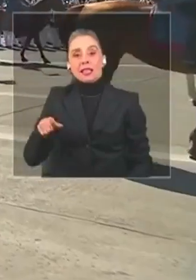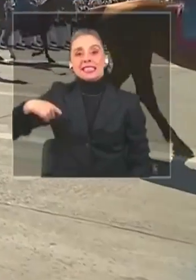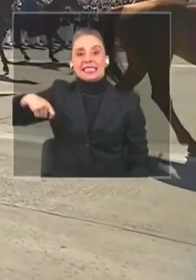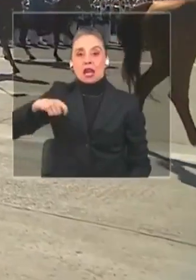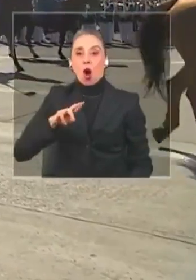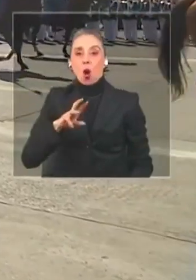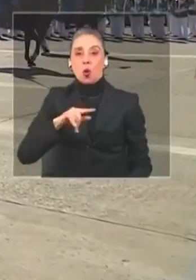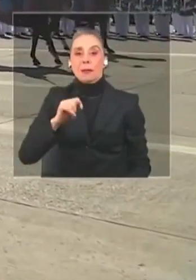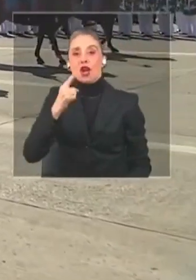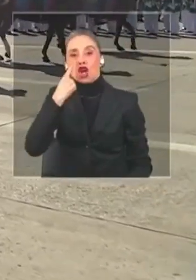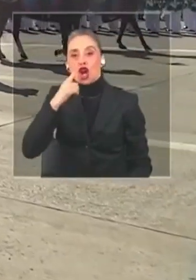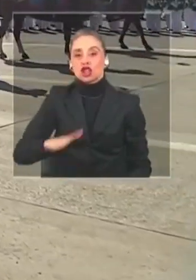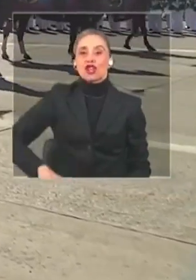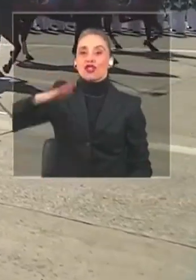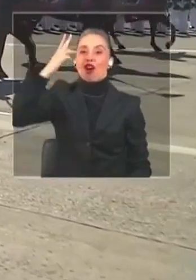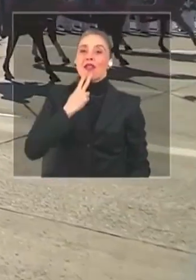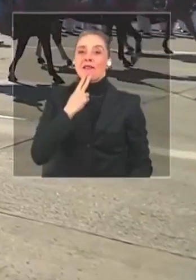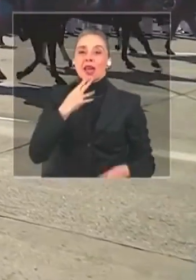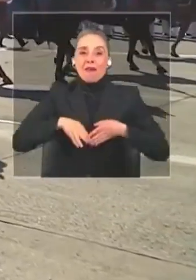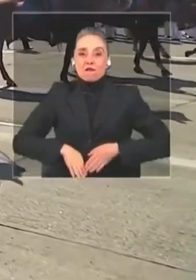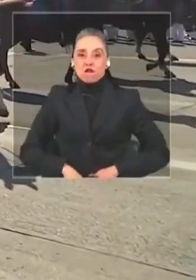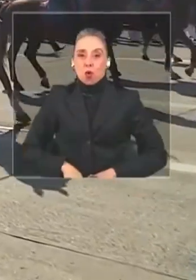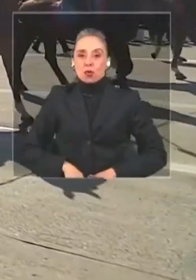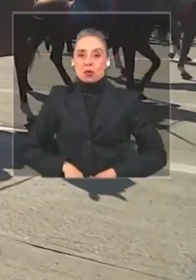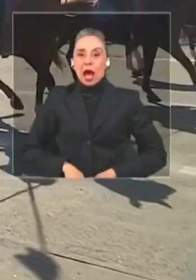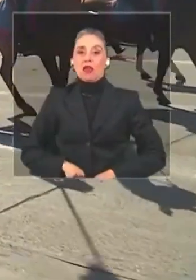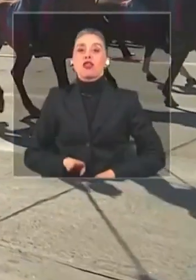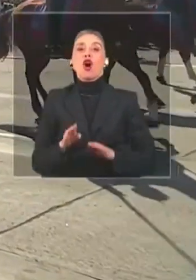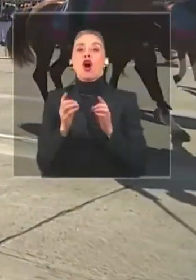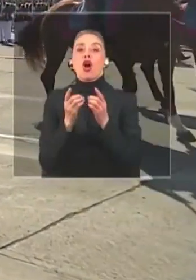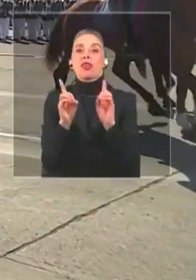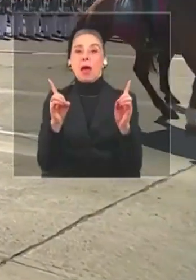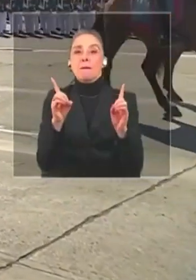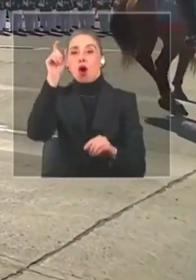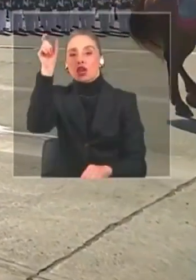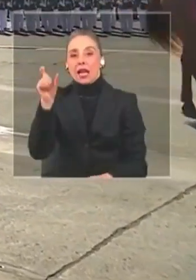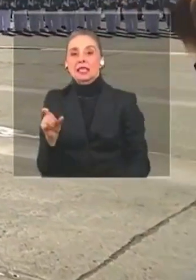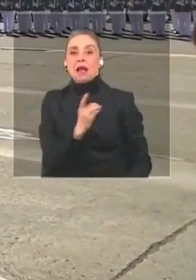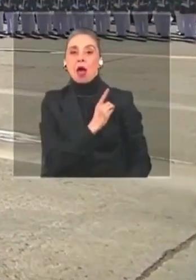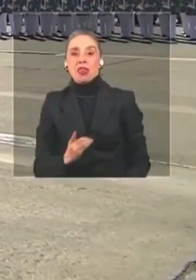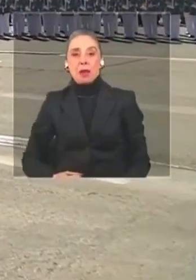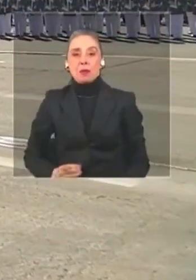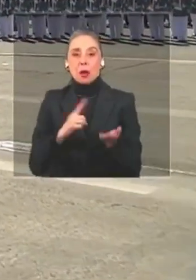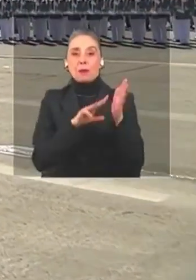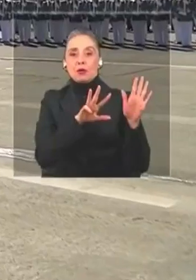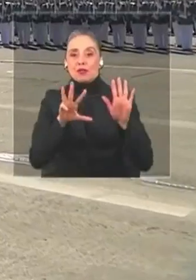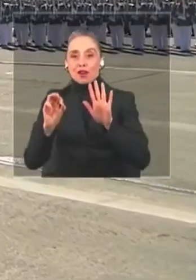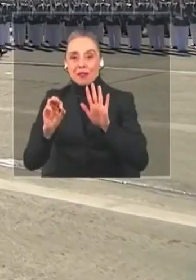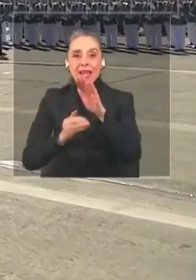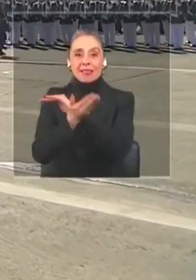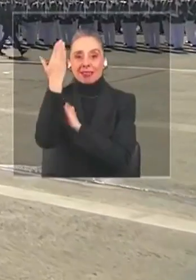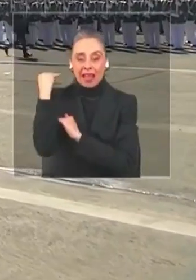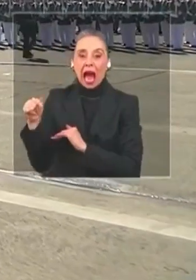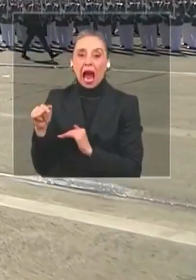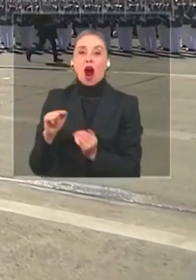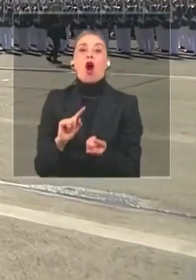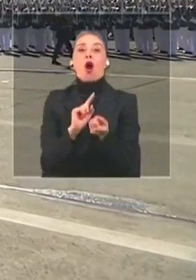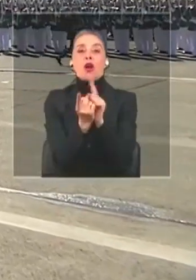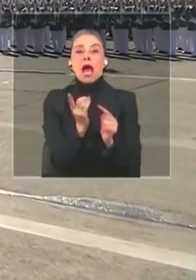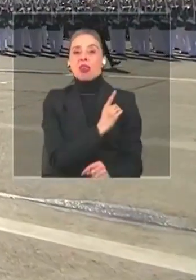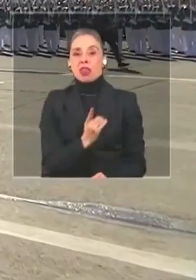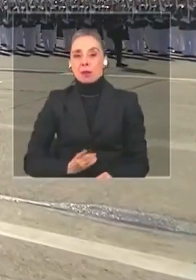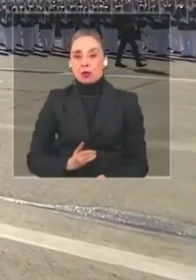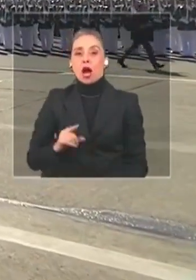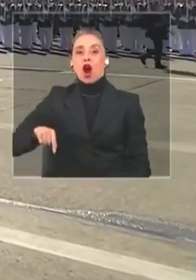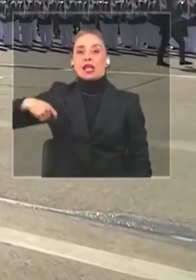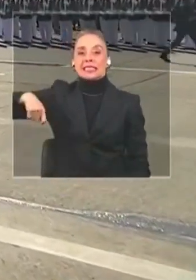conocemos de toda la vida prácticamente, fundador de la democracia el año 90 como diputado, hoy día como senador de la Araucanía, está desde marzo